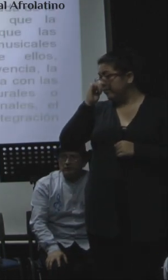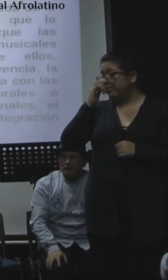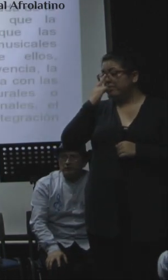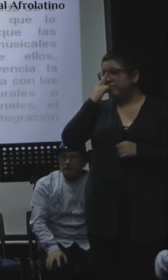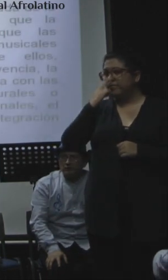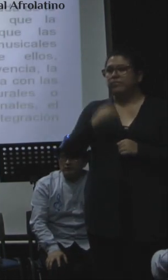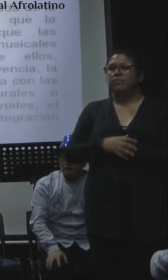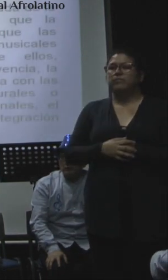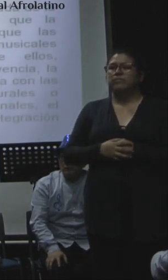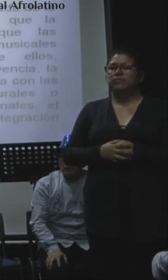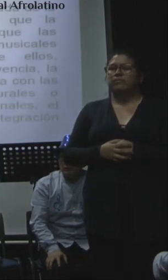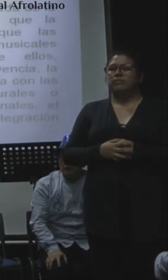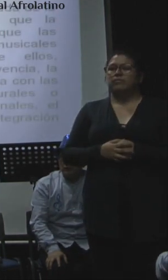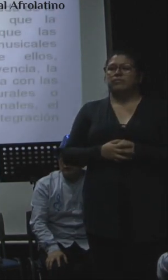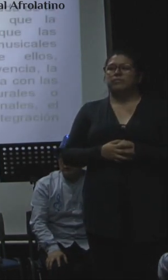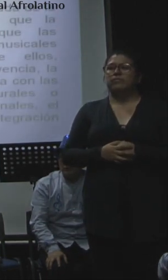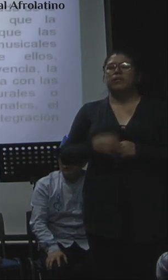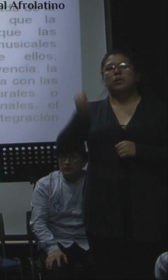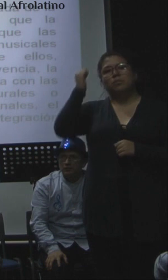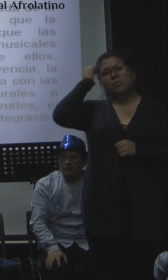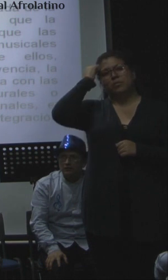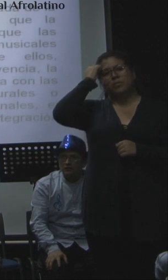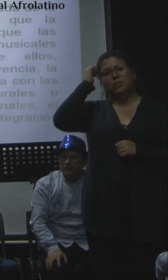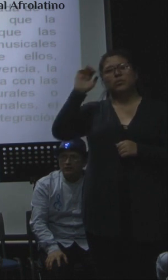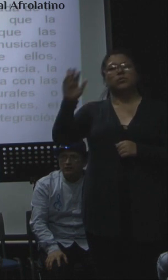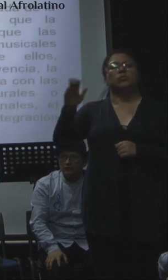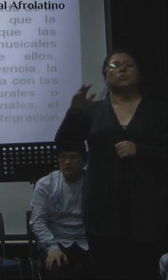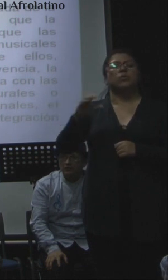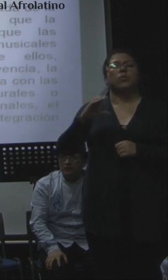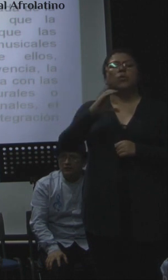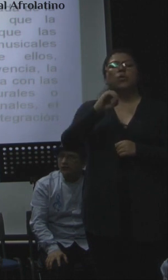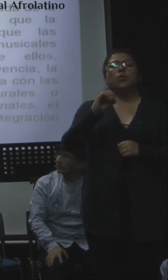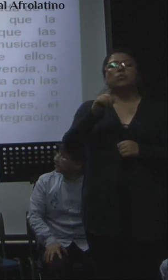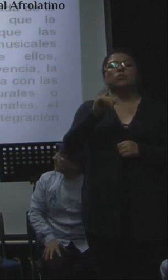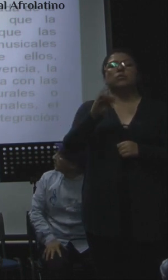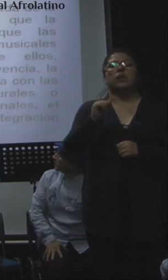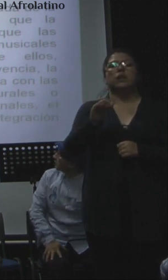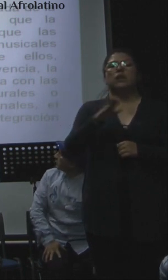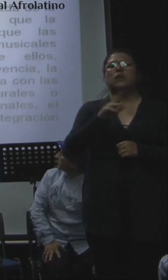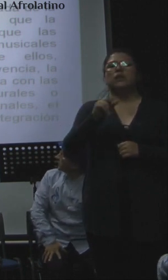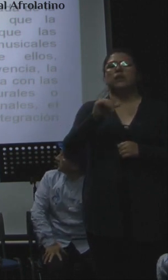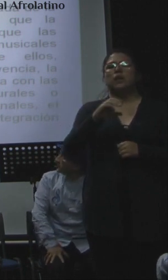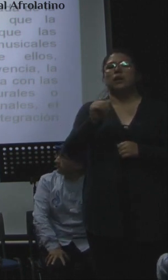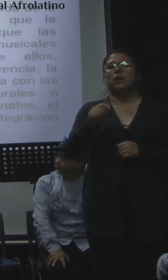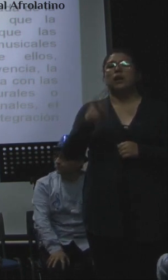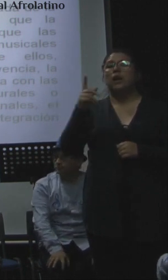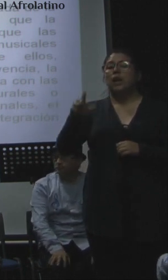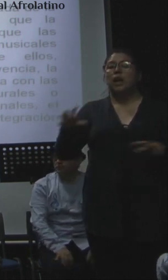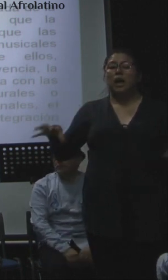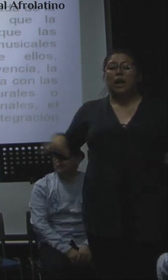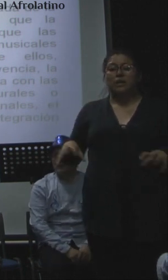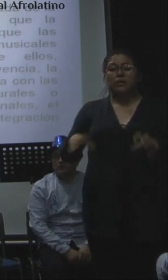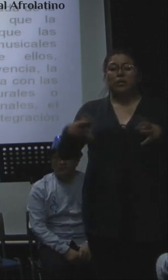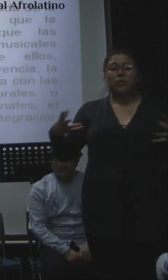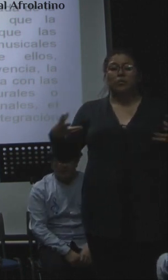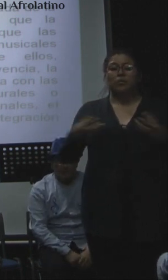Bueno, la profesora de la Universidad de Costa Rica dice que las actividades musicales